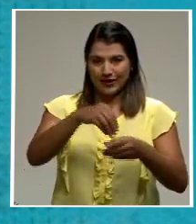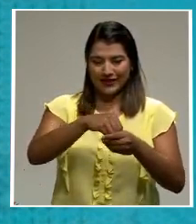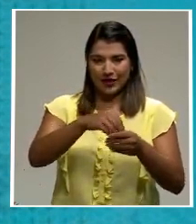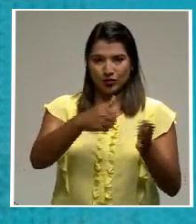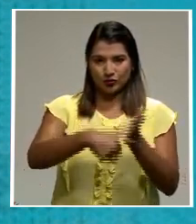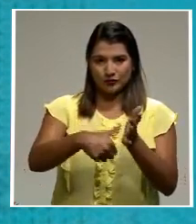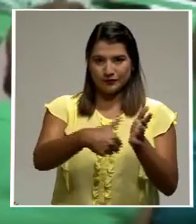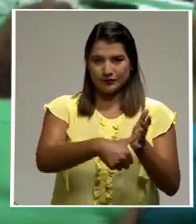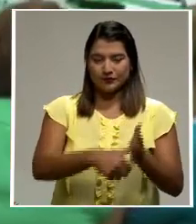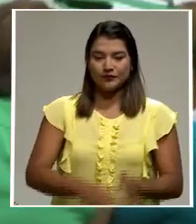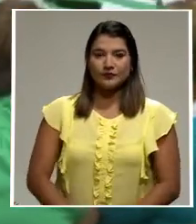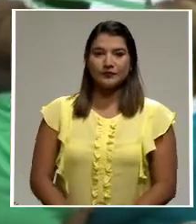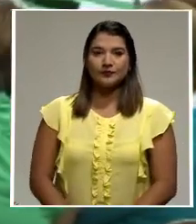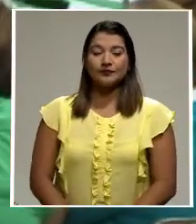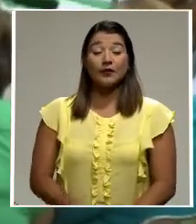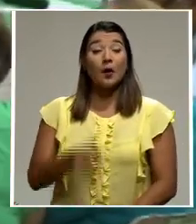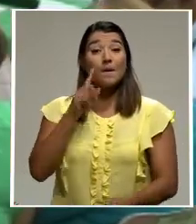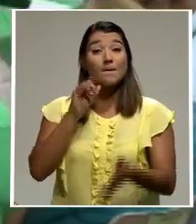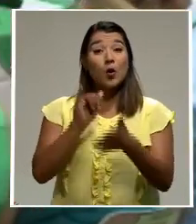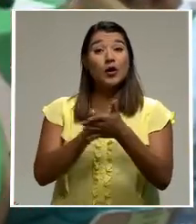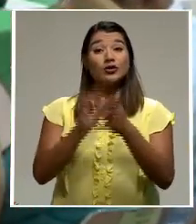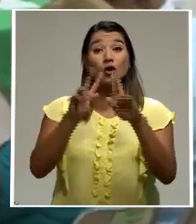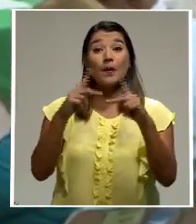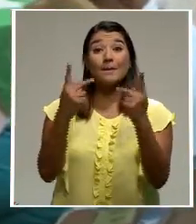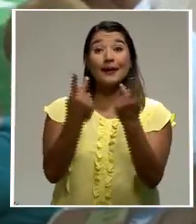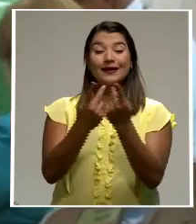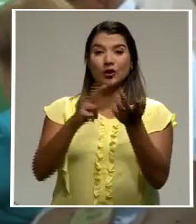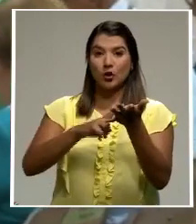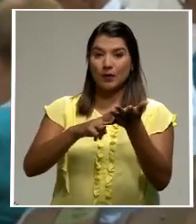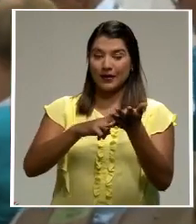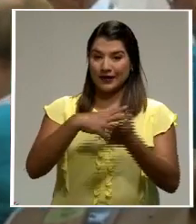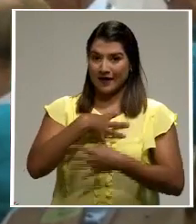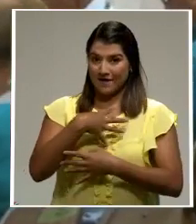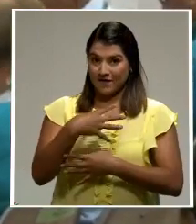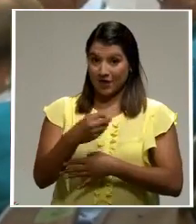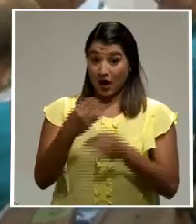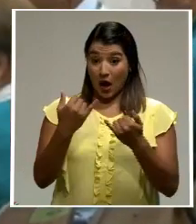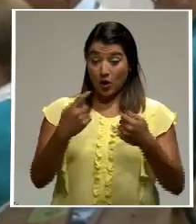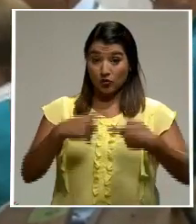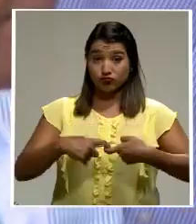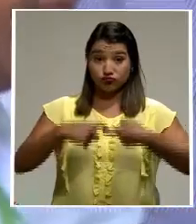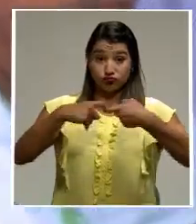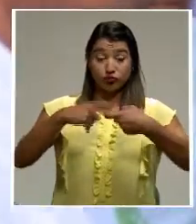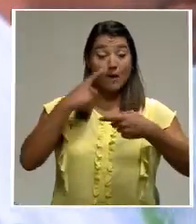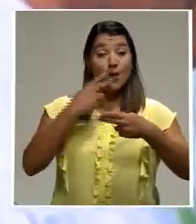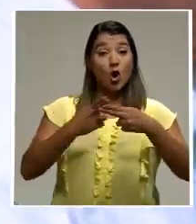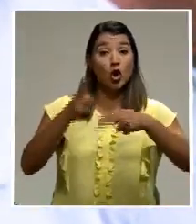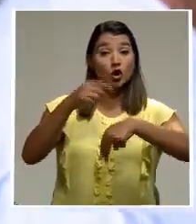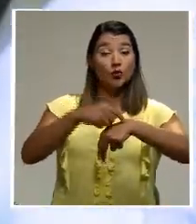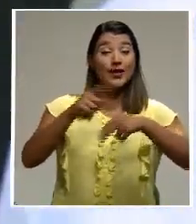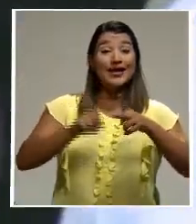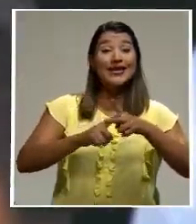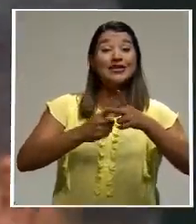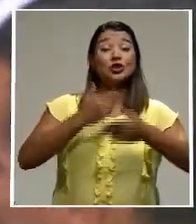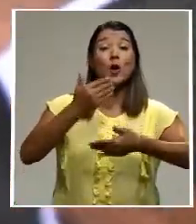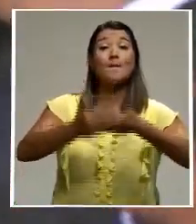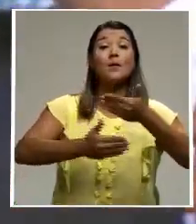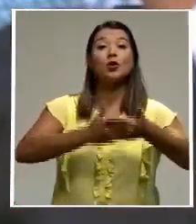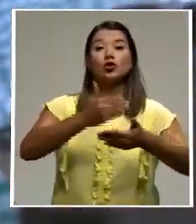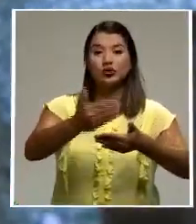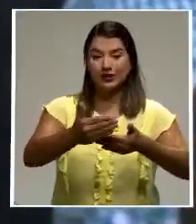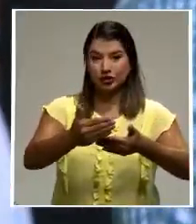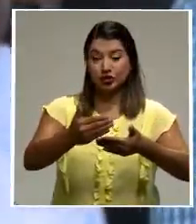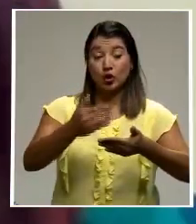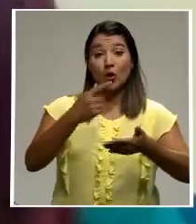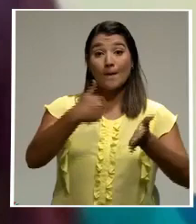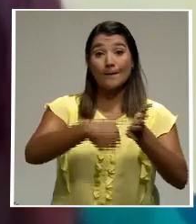de Elecciones. Ante esto, el Partido Liberación Nacional suspendió de forma temporal el inicio de su proceso preelectoral previsto para el 1